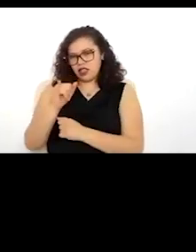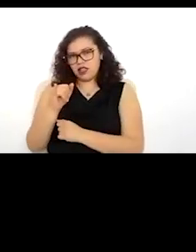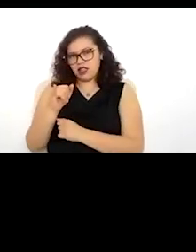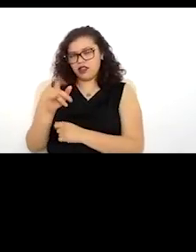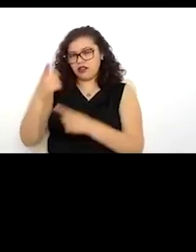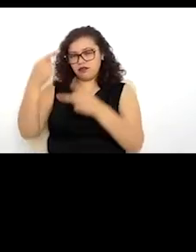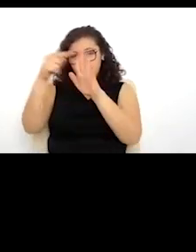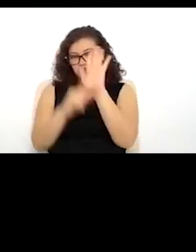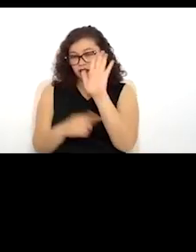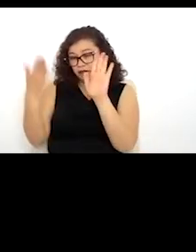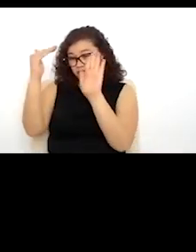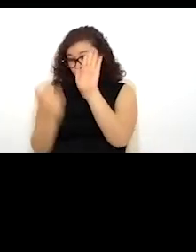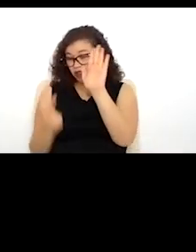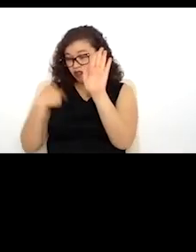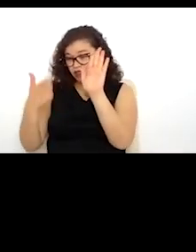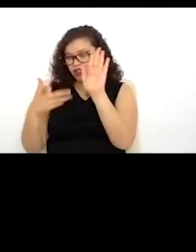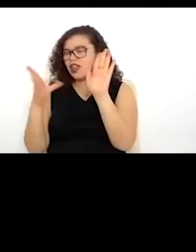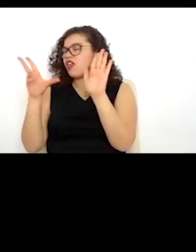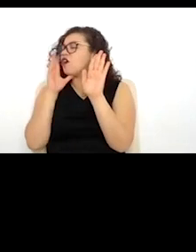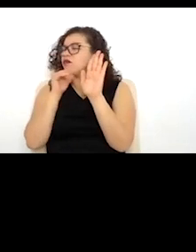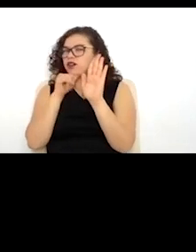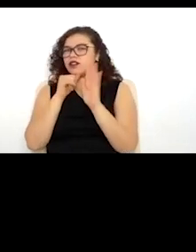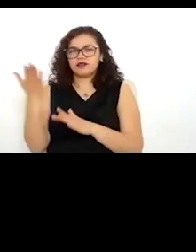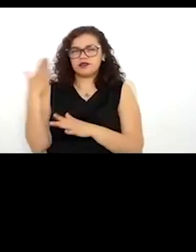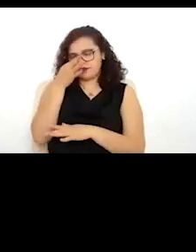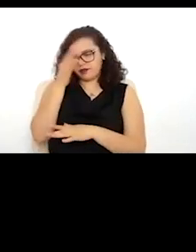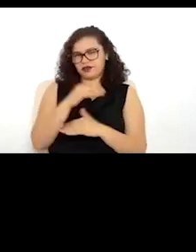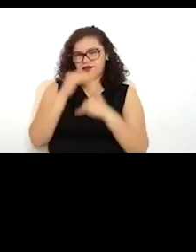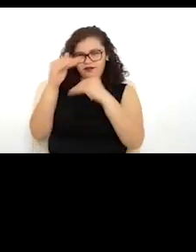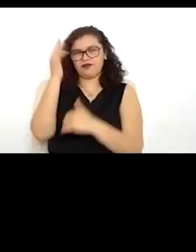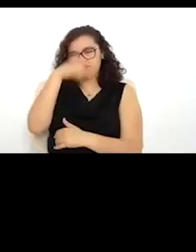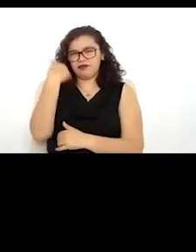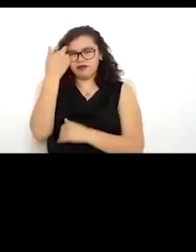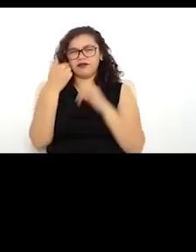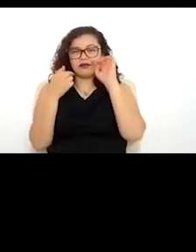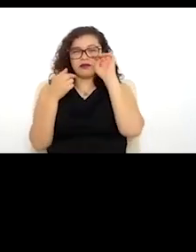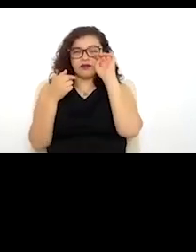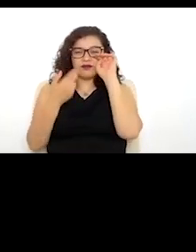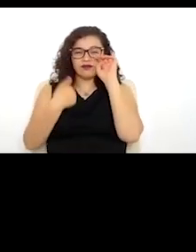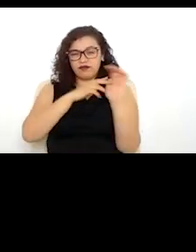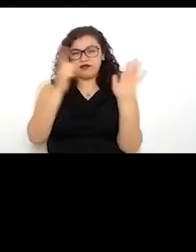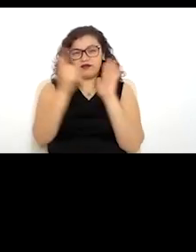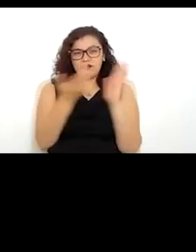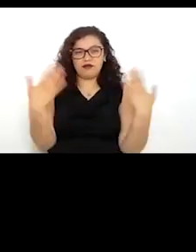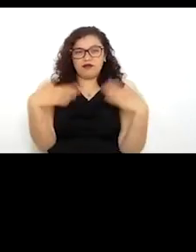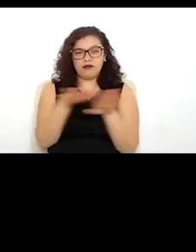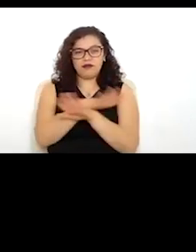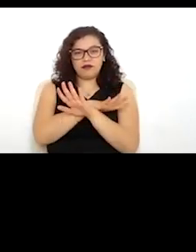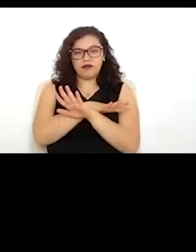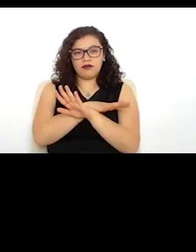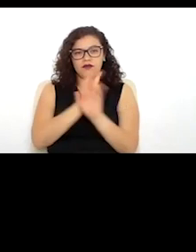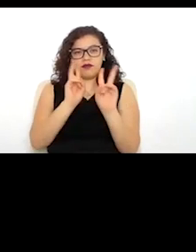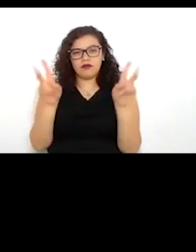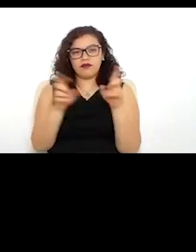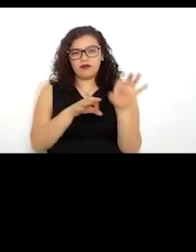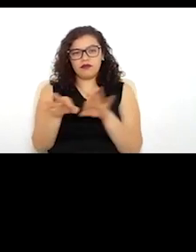menos. Por ejemplo, recientemente tuvimos, y lo vamos a ver más adelante, pero tuvimos la reforma en materia